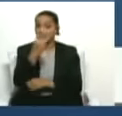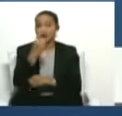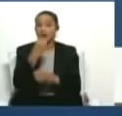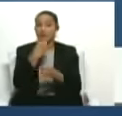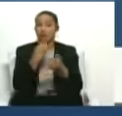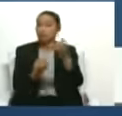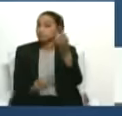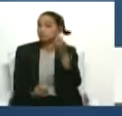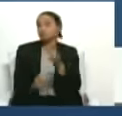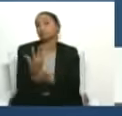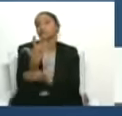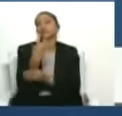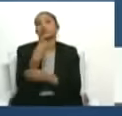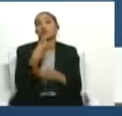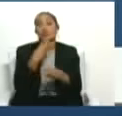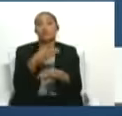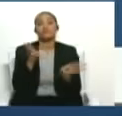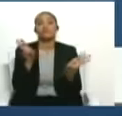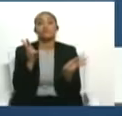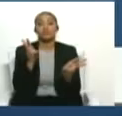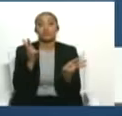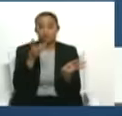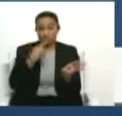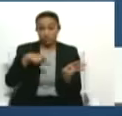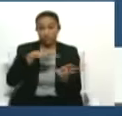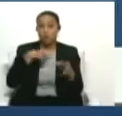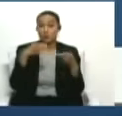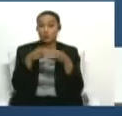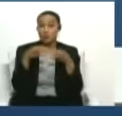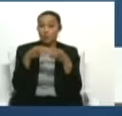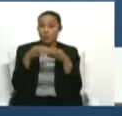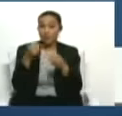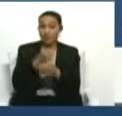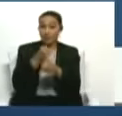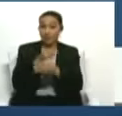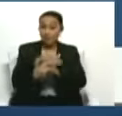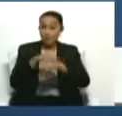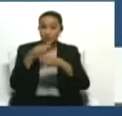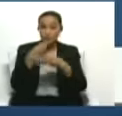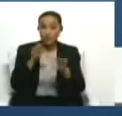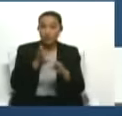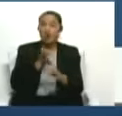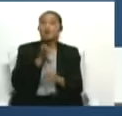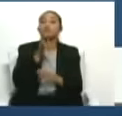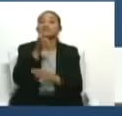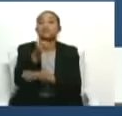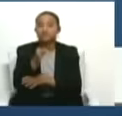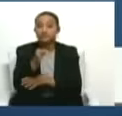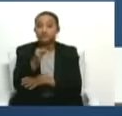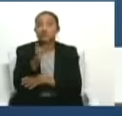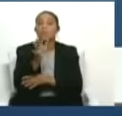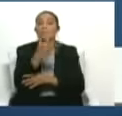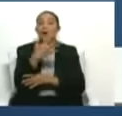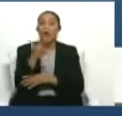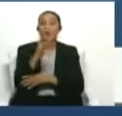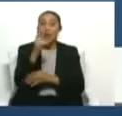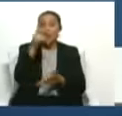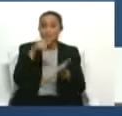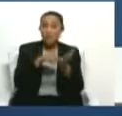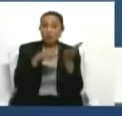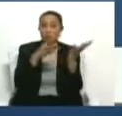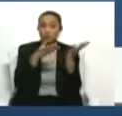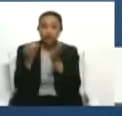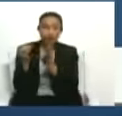días, logramos visitar 291 espacios, se atendieron a 1.148 personas, se